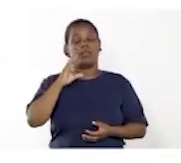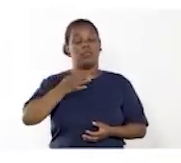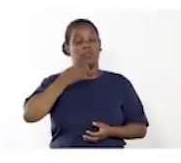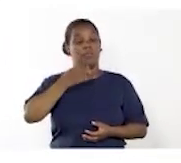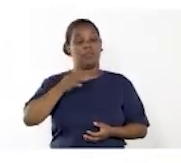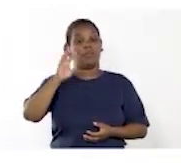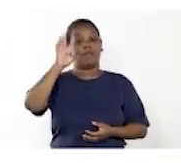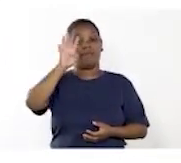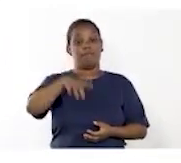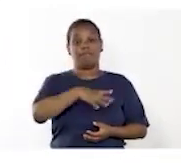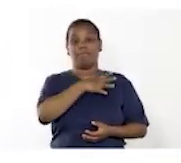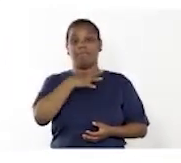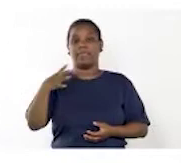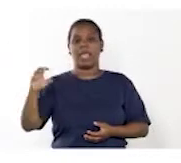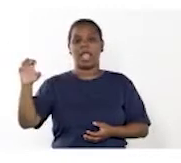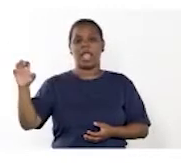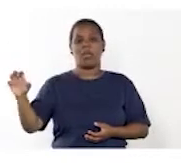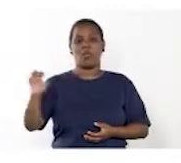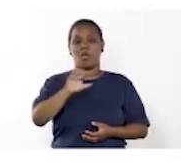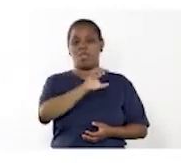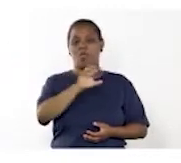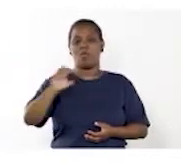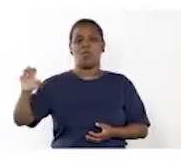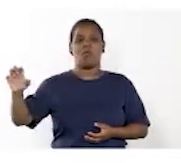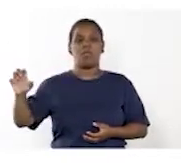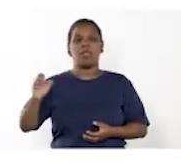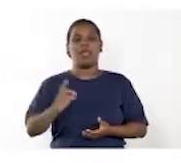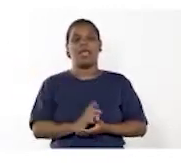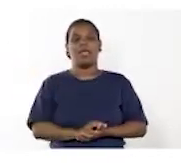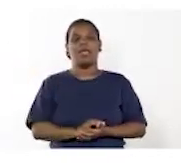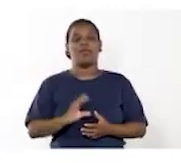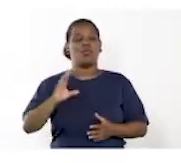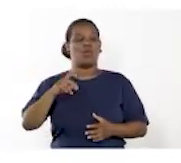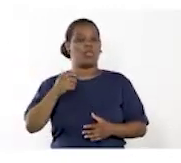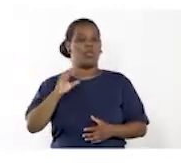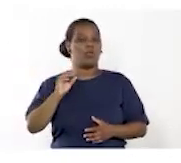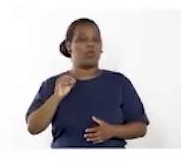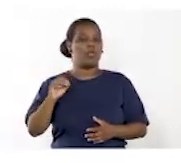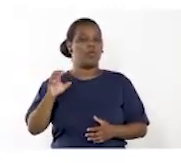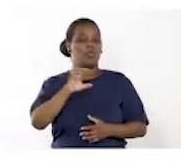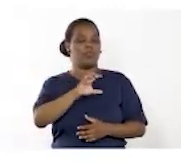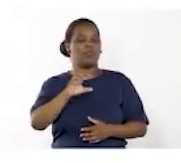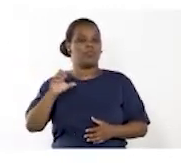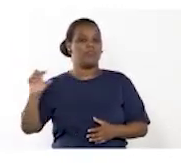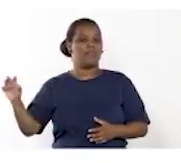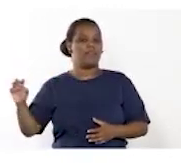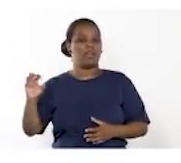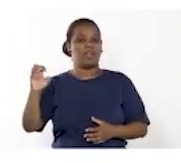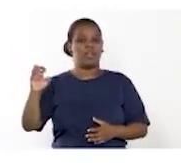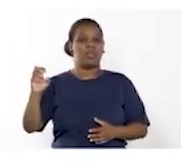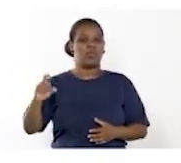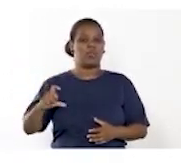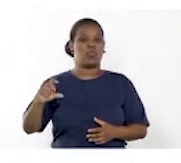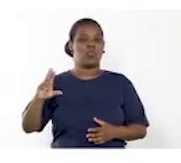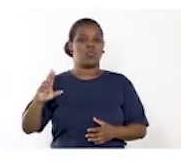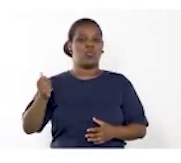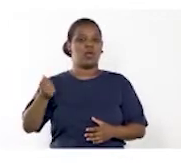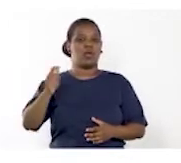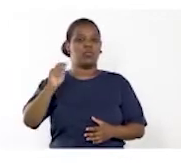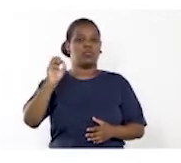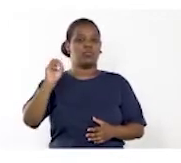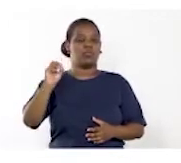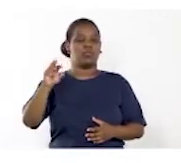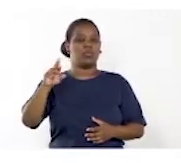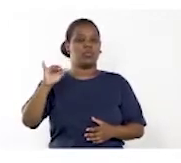geográfica ecuatorial. La faja geográfica ecuatorial, cuando hablamos de esta, estamos hablando de una faja que está alrededor del